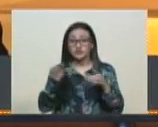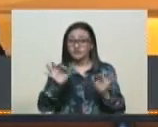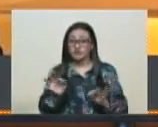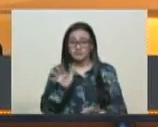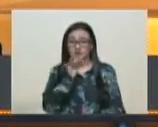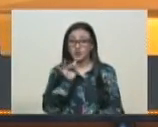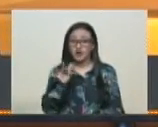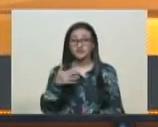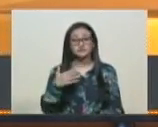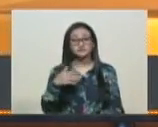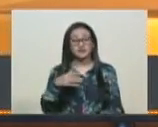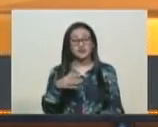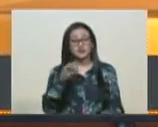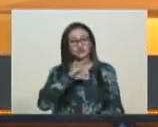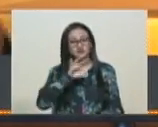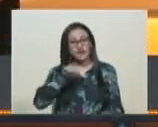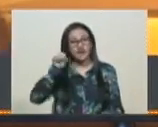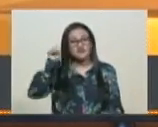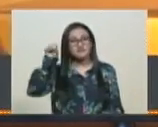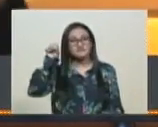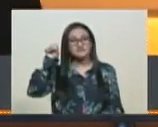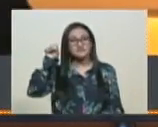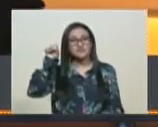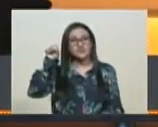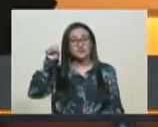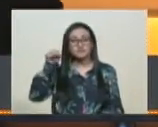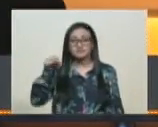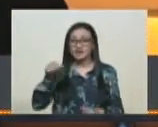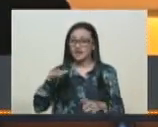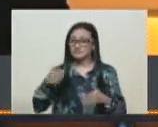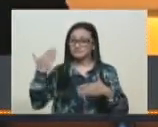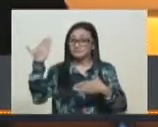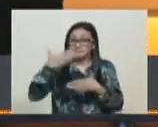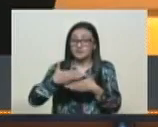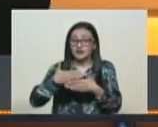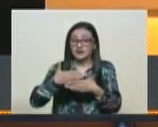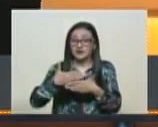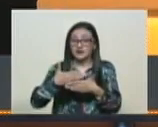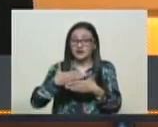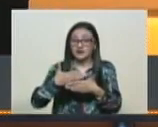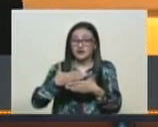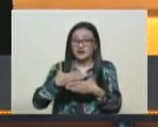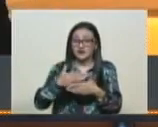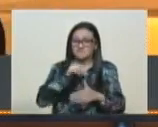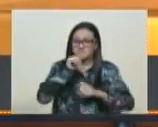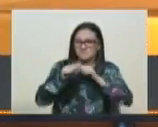el socialismo para poder detener la barbarie que se carcome hoy a la humanidad.